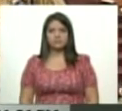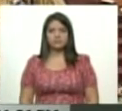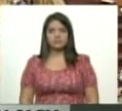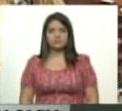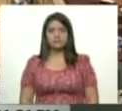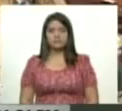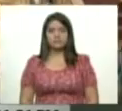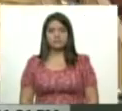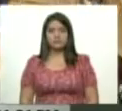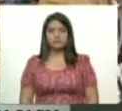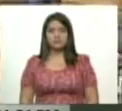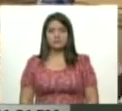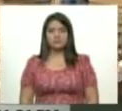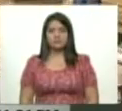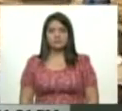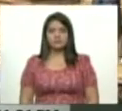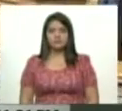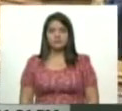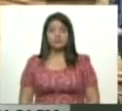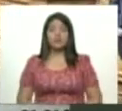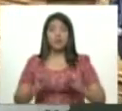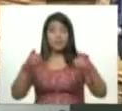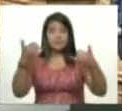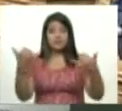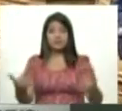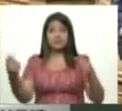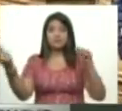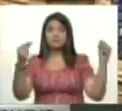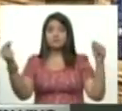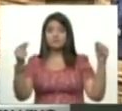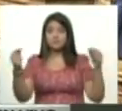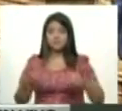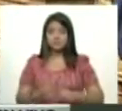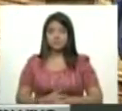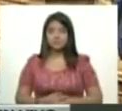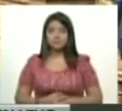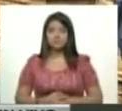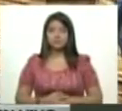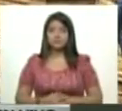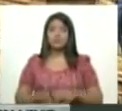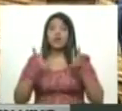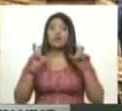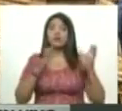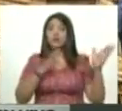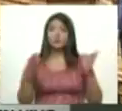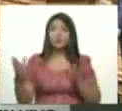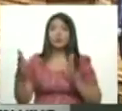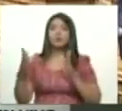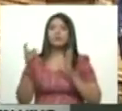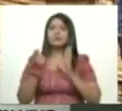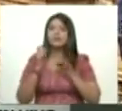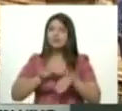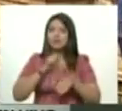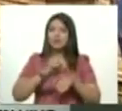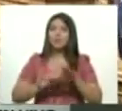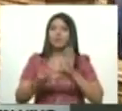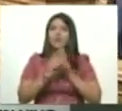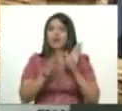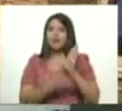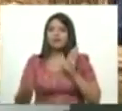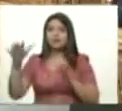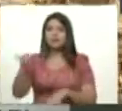De esta manera para postular, inicia la sesión para postular la instalación del nuevo periodo legislativo en Venezuela.